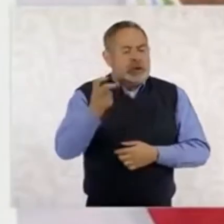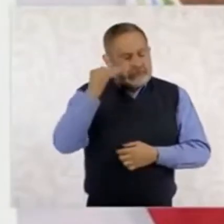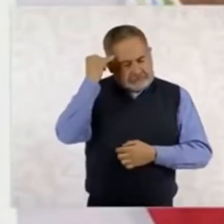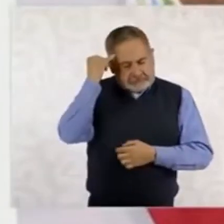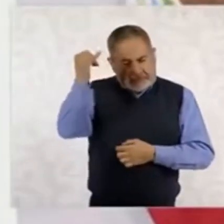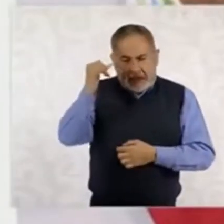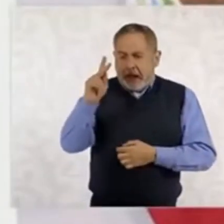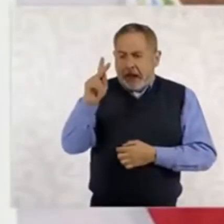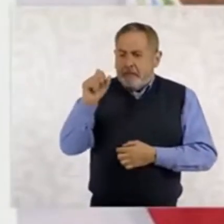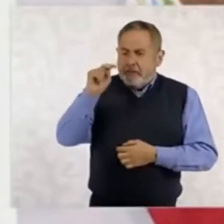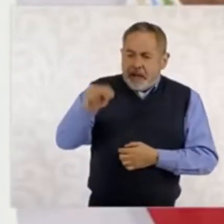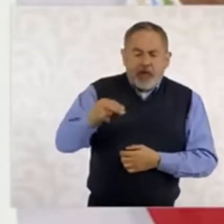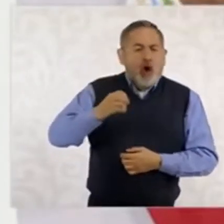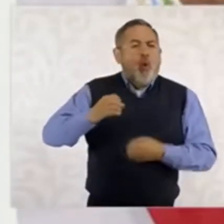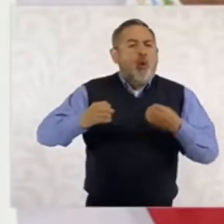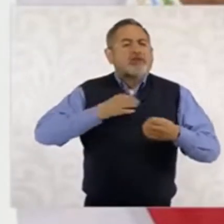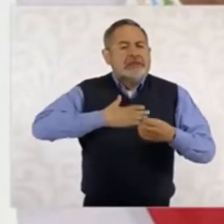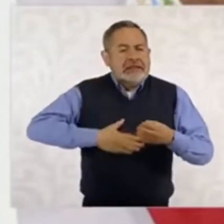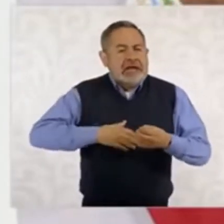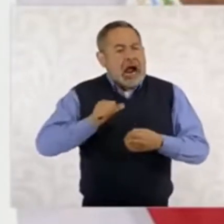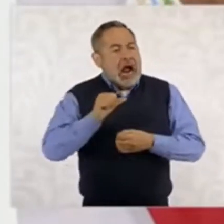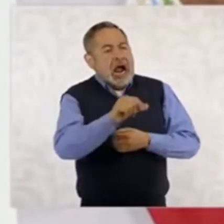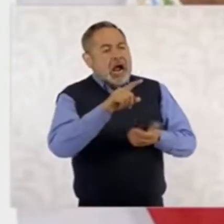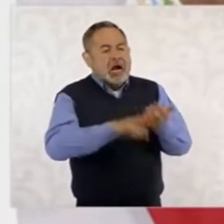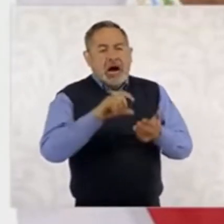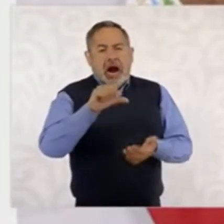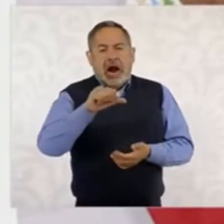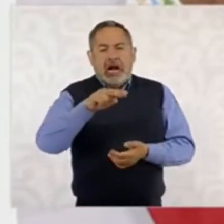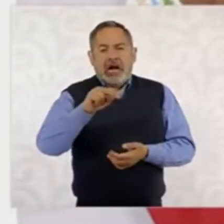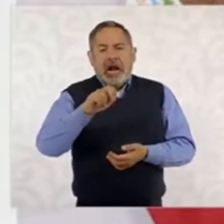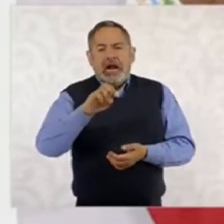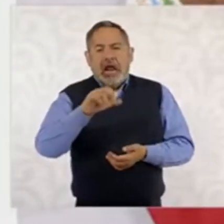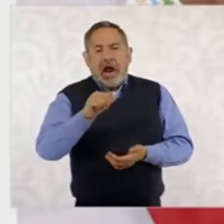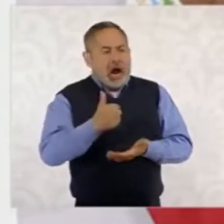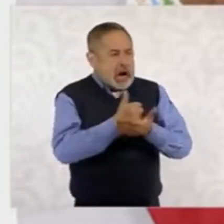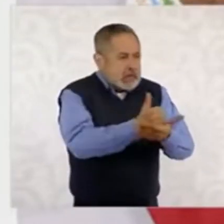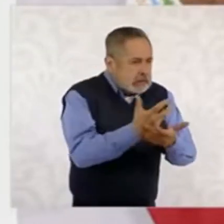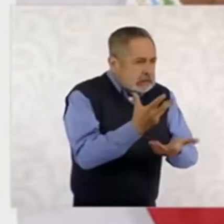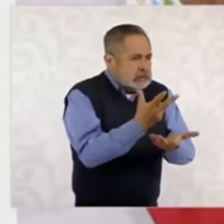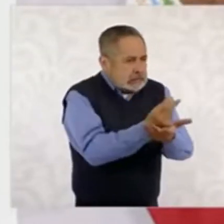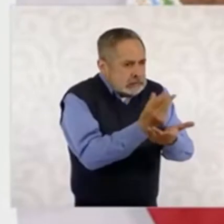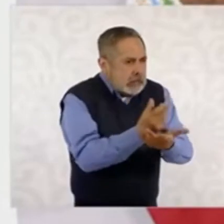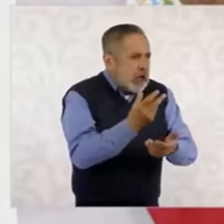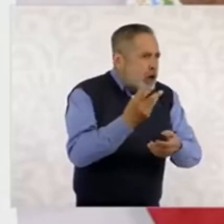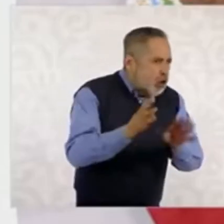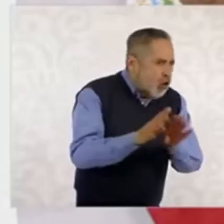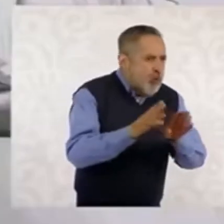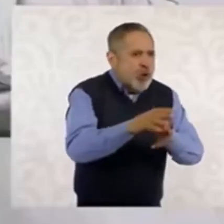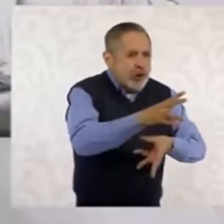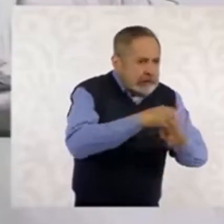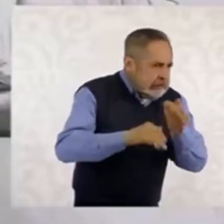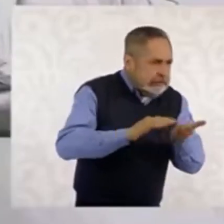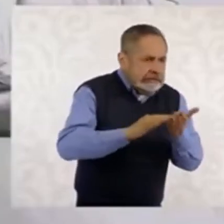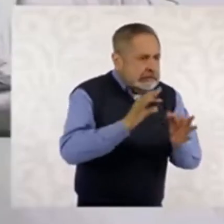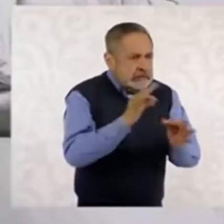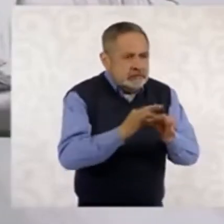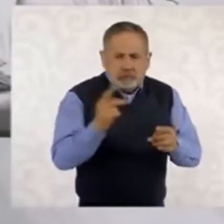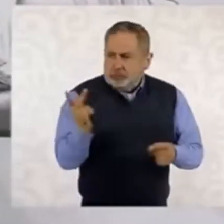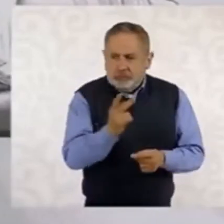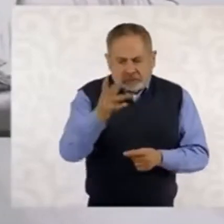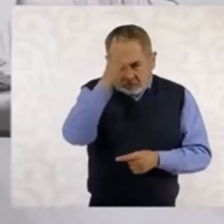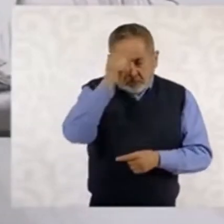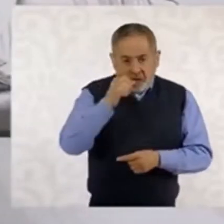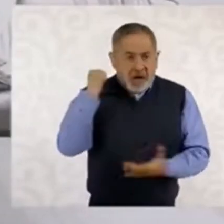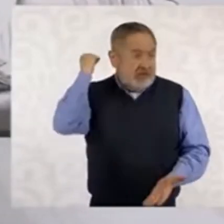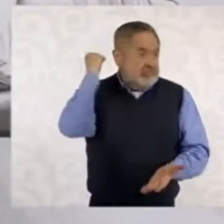para Cananea, con el mandato de actuar como conciliadores auténticos y construir soluciones basadas en el consenso, jamás en la